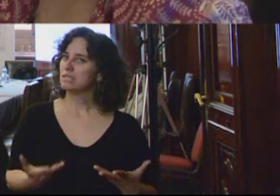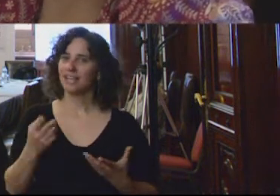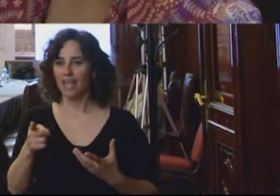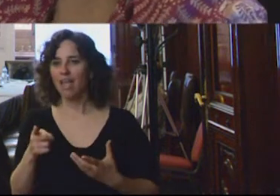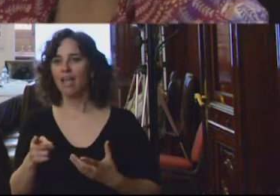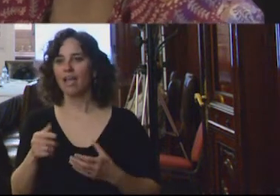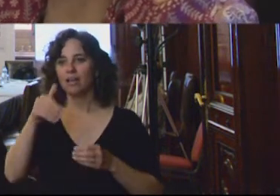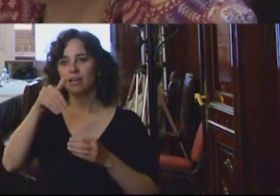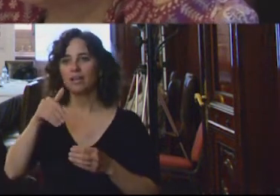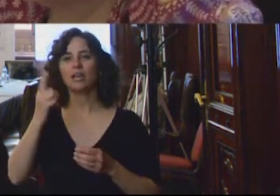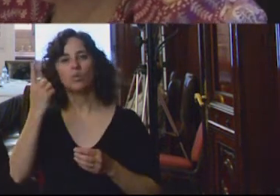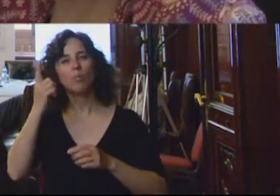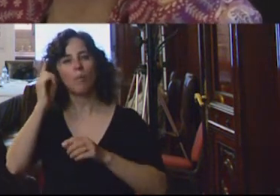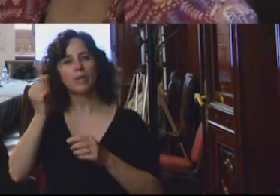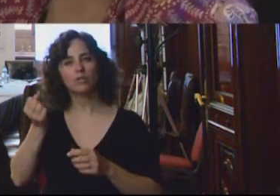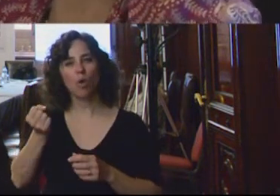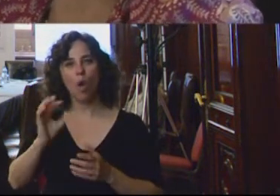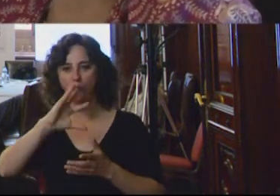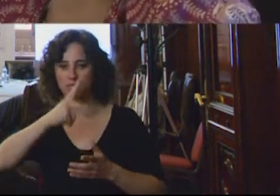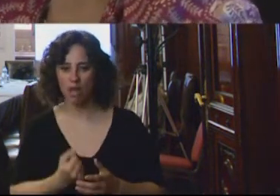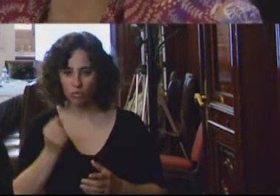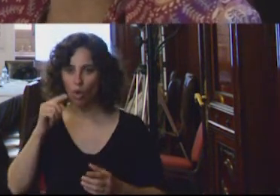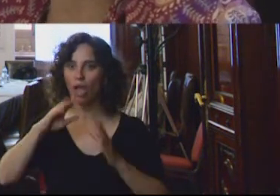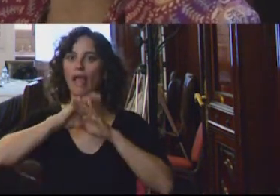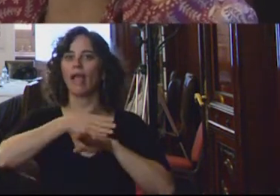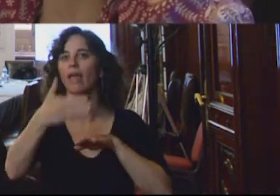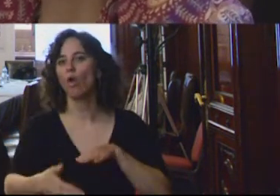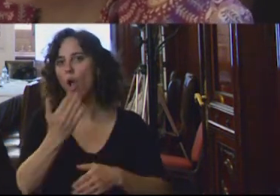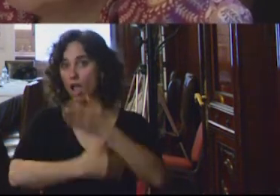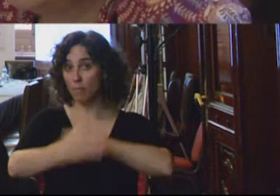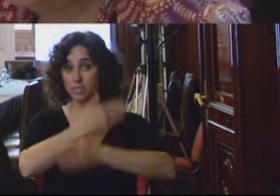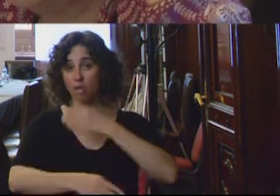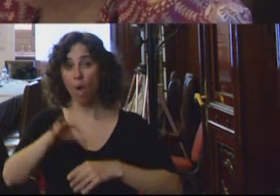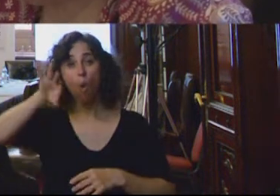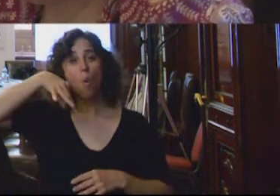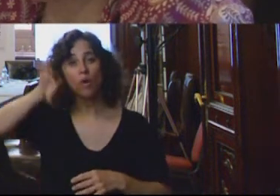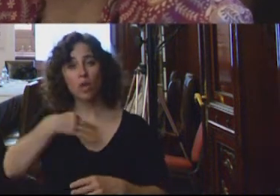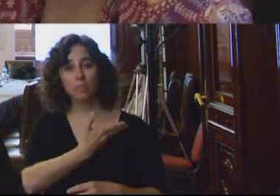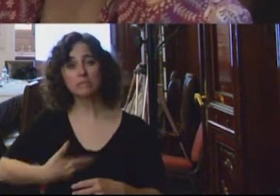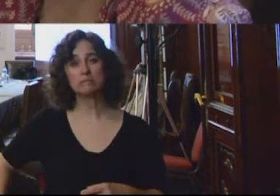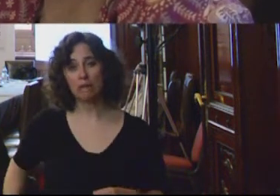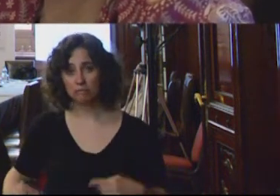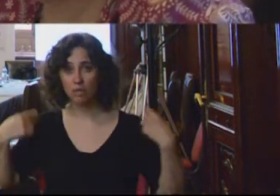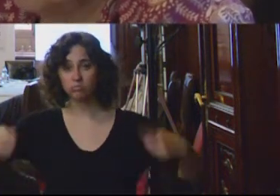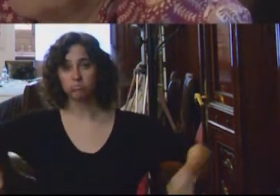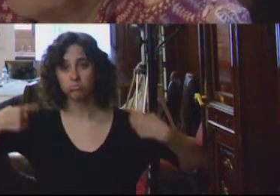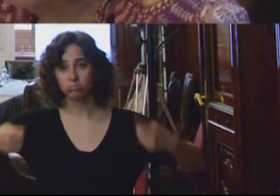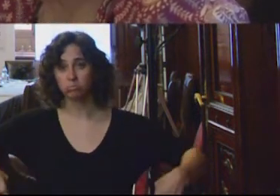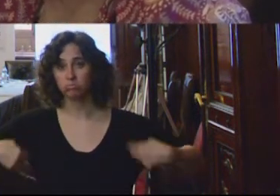de un asalto. Ese es el único presidente de la República en silla de ruedas.